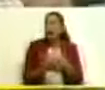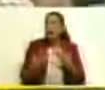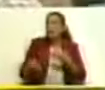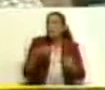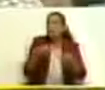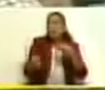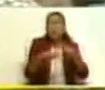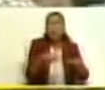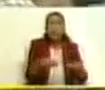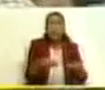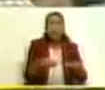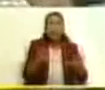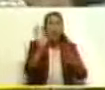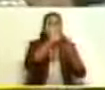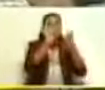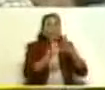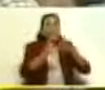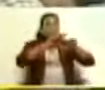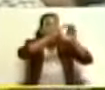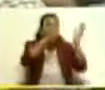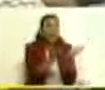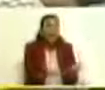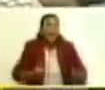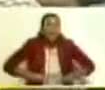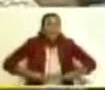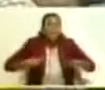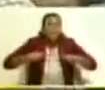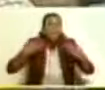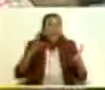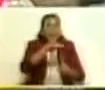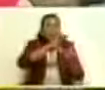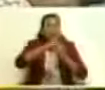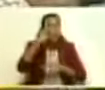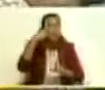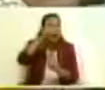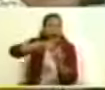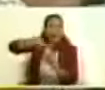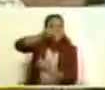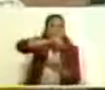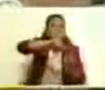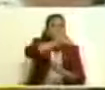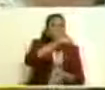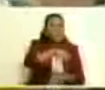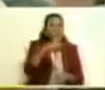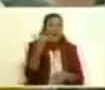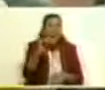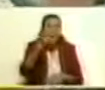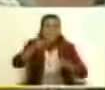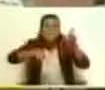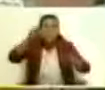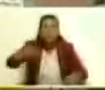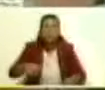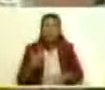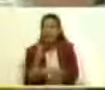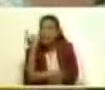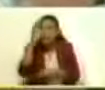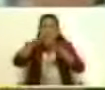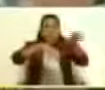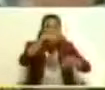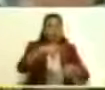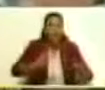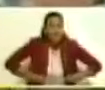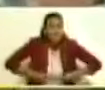recursos, sino de elementos en esa nueva cultura ambiental, en esa nueva ecopedagogía.